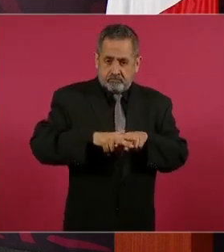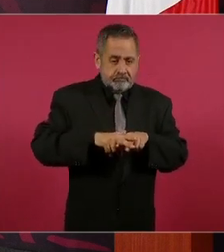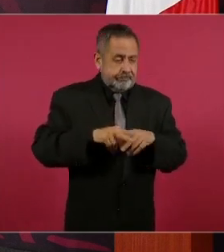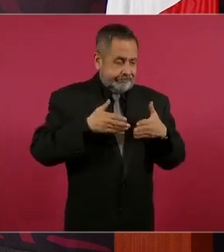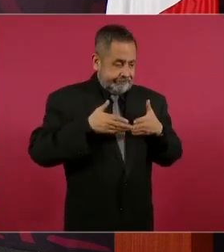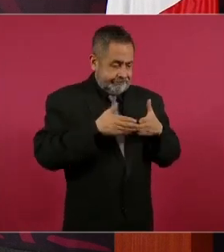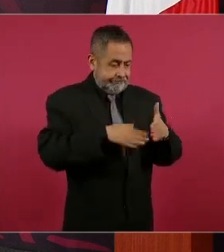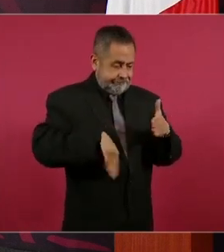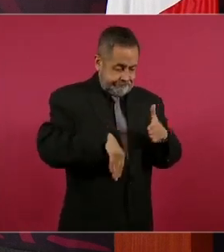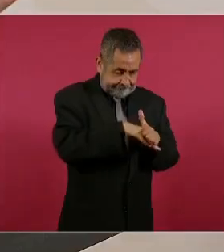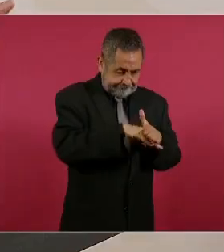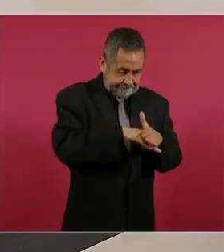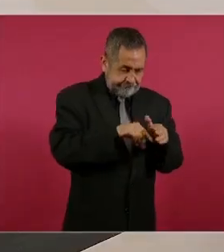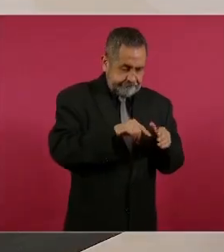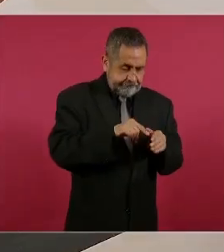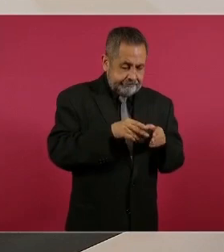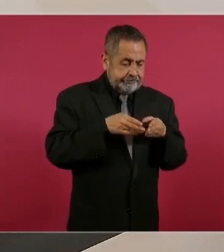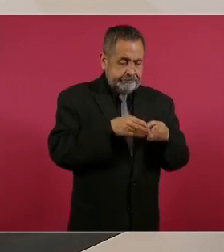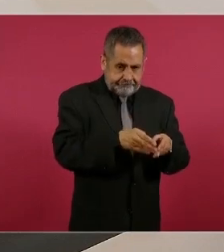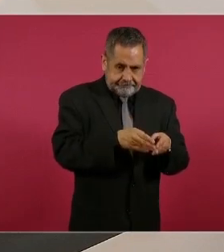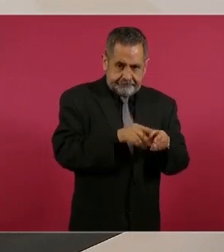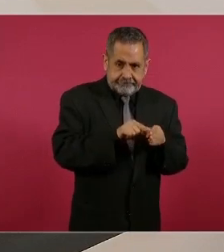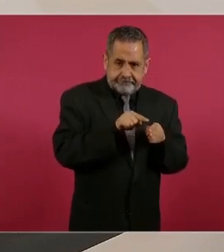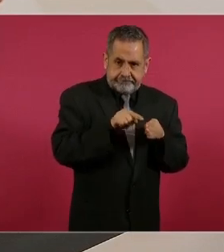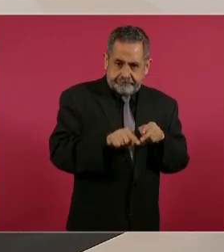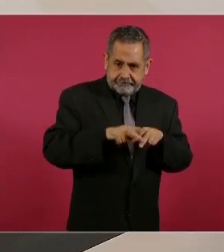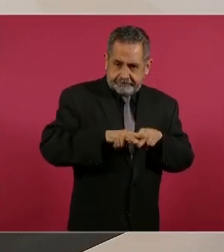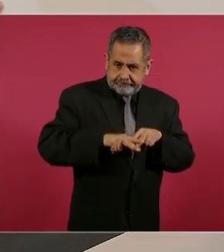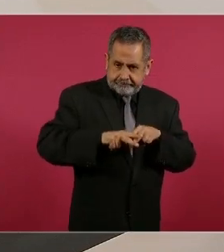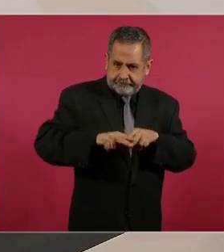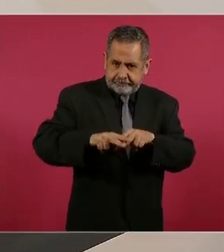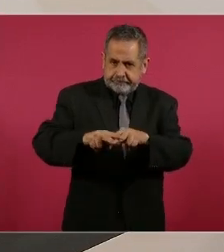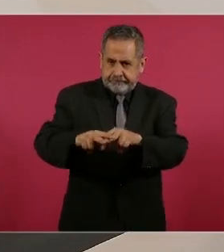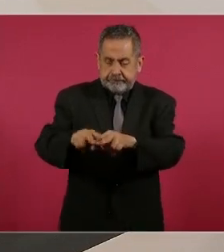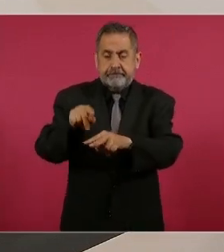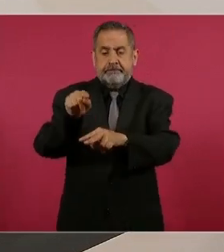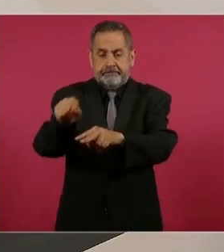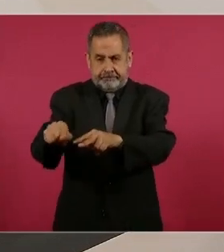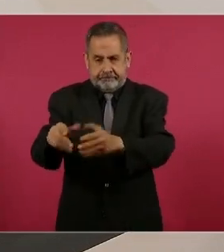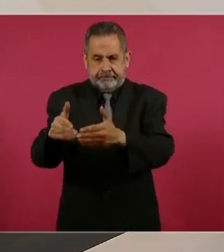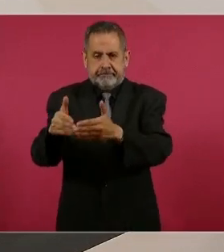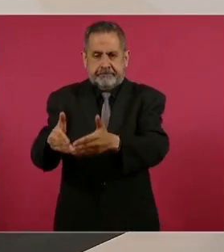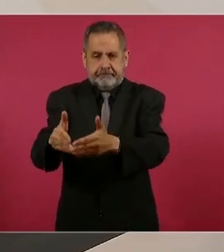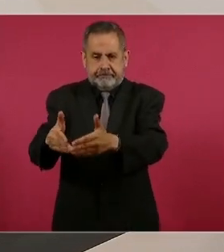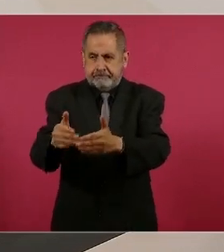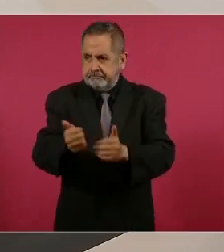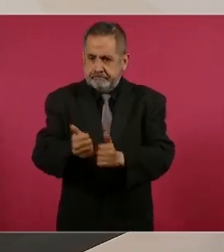puertos. En ese entonces no tuvieron éxito